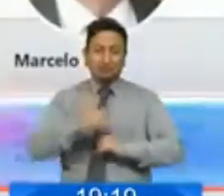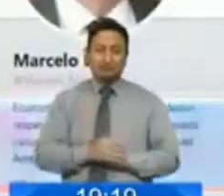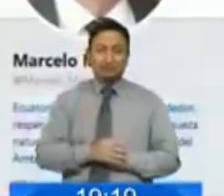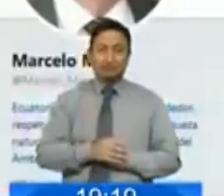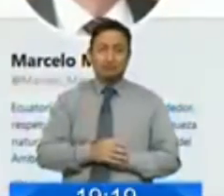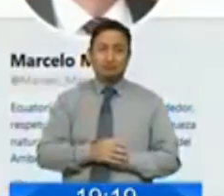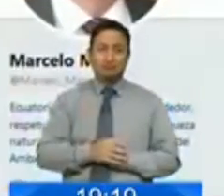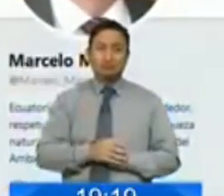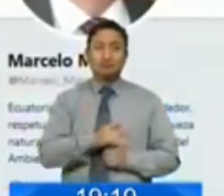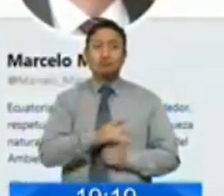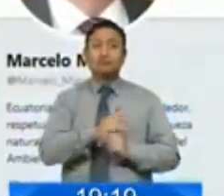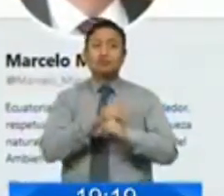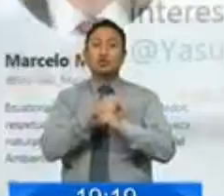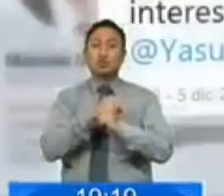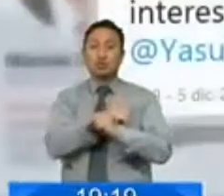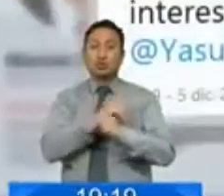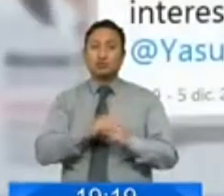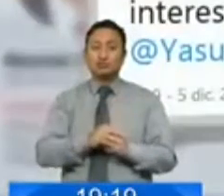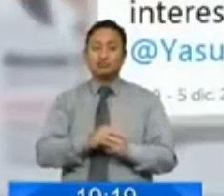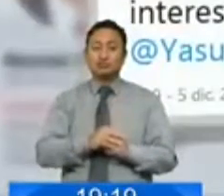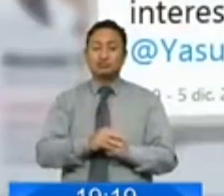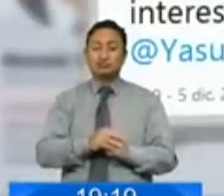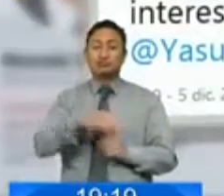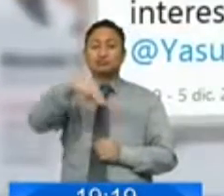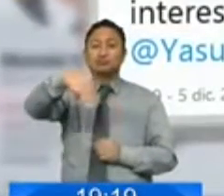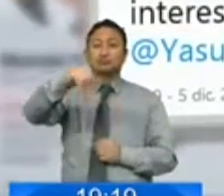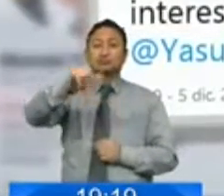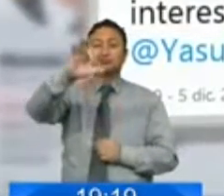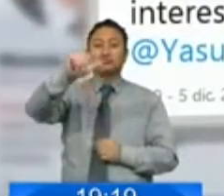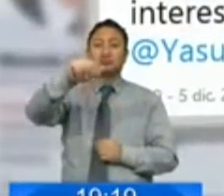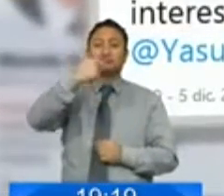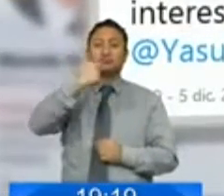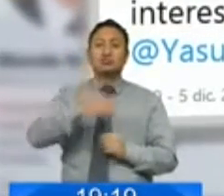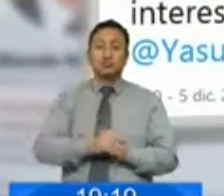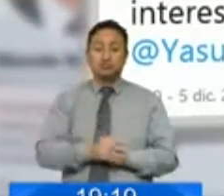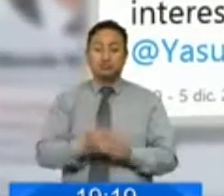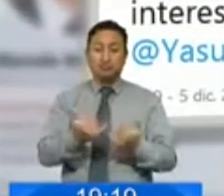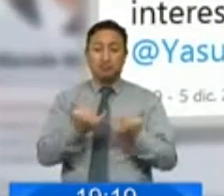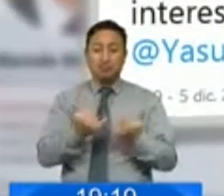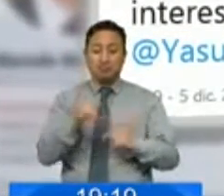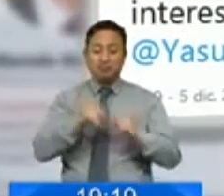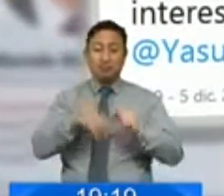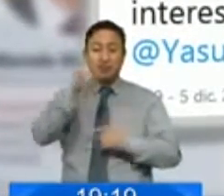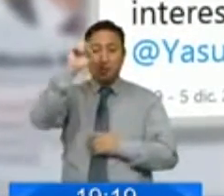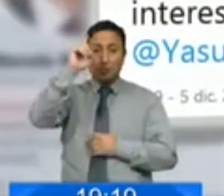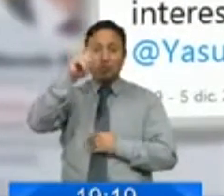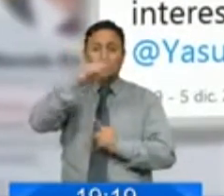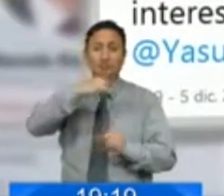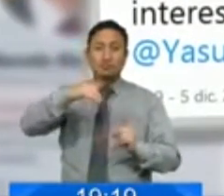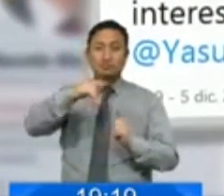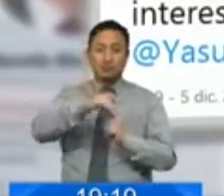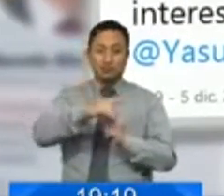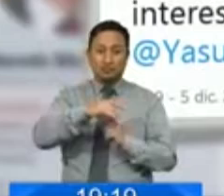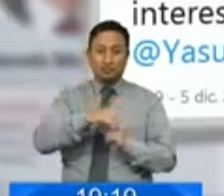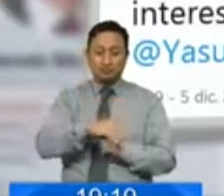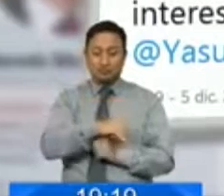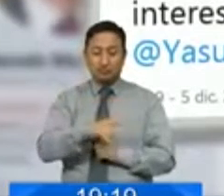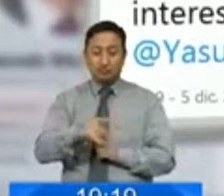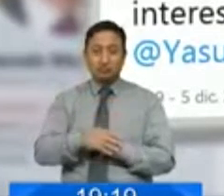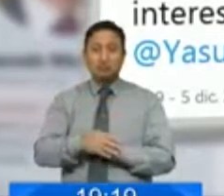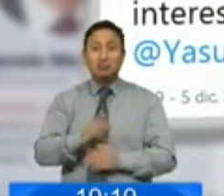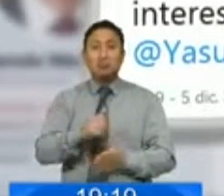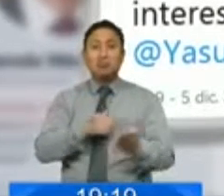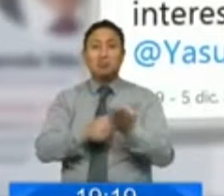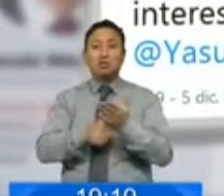Mientras tanto, desde su cuenta de Twitter, Marcelo Mata manifestó que frente a las reacciones de algunos sectores ambientalistas, las puertas del